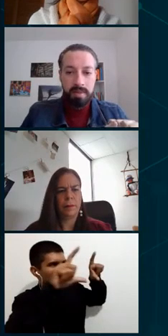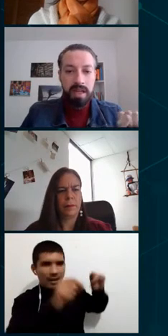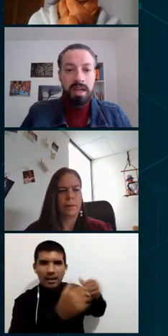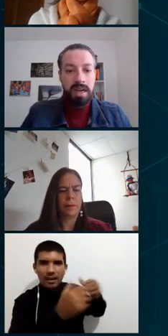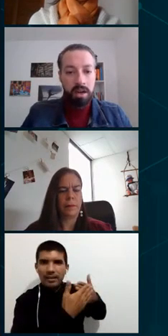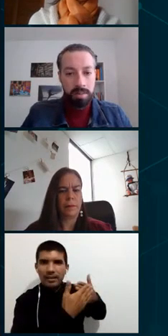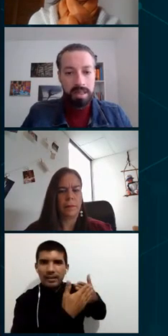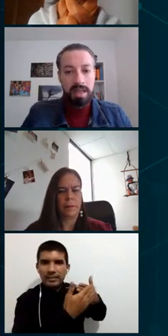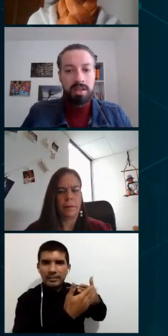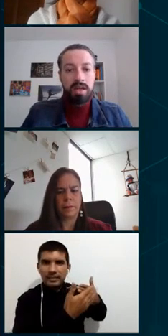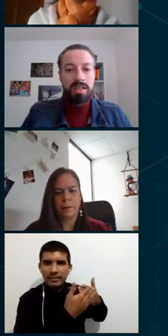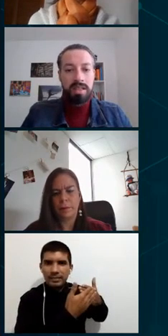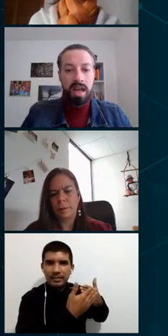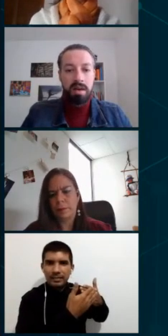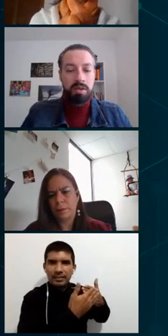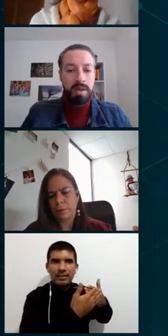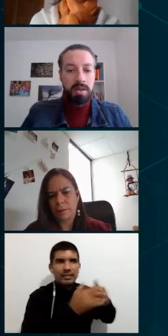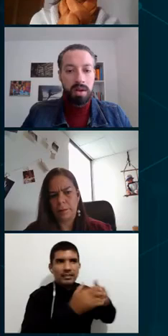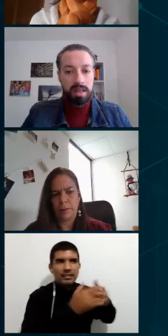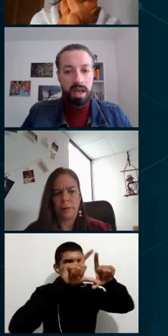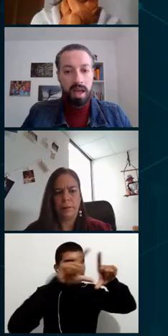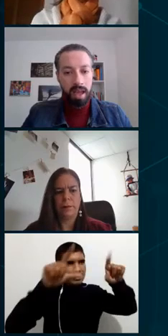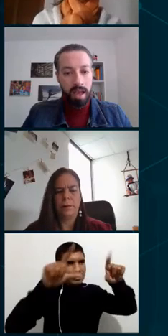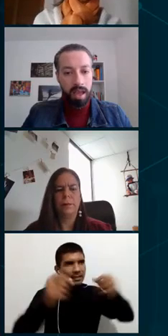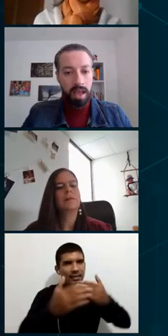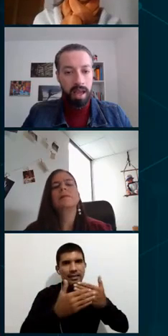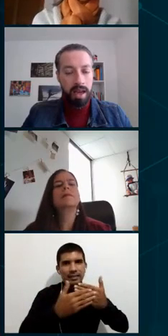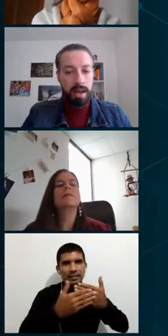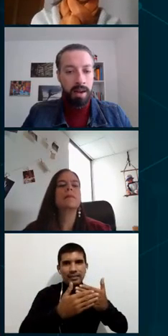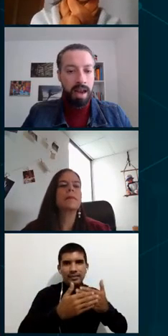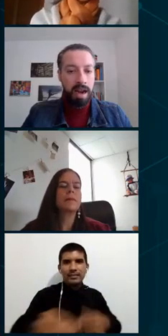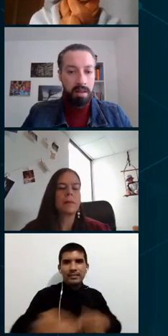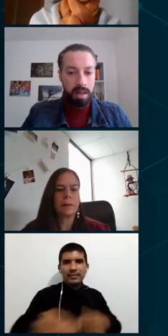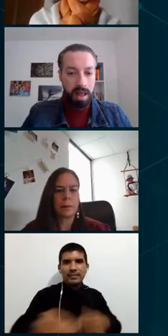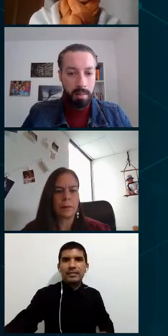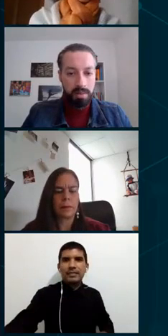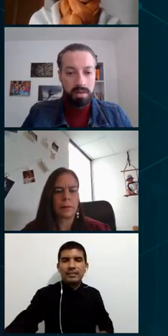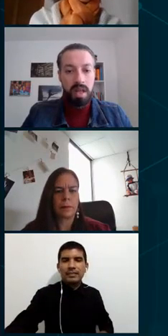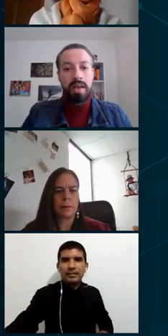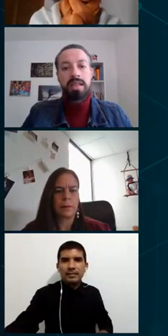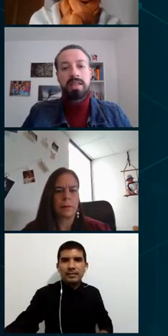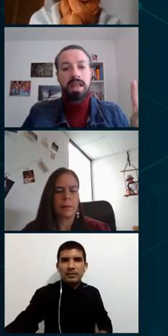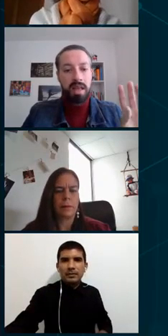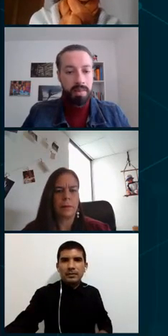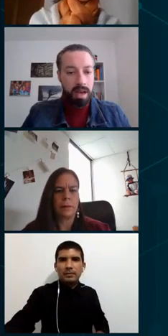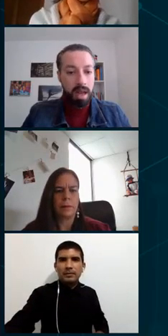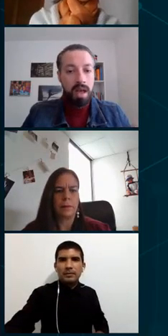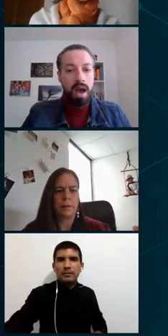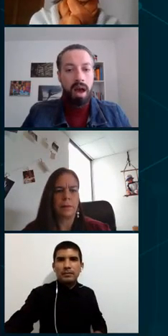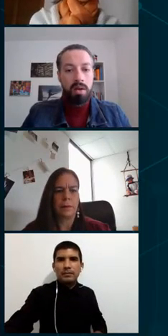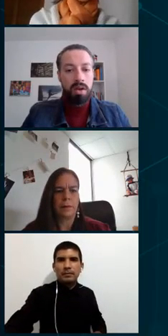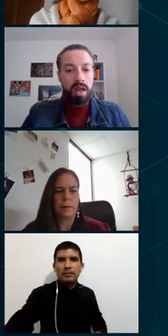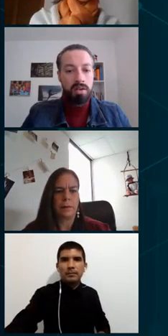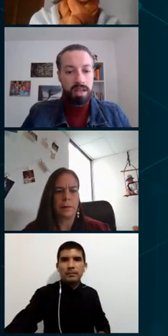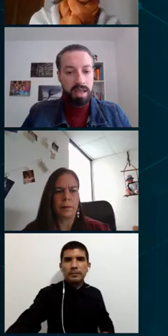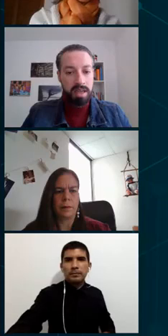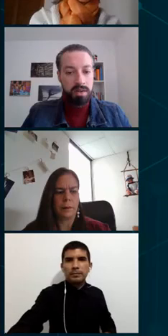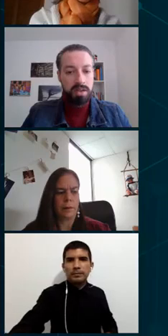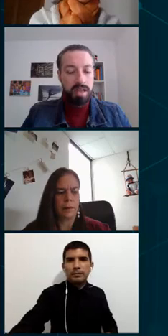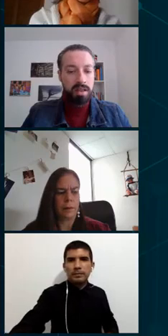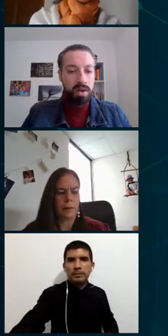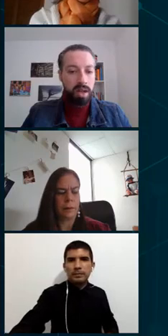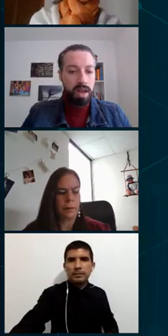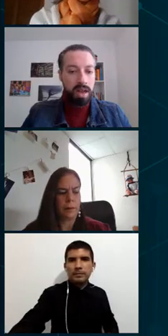las recomendaciones que estábamos viendo ahorita en la herramienta de puntos de vista y también alguno de